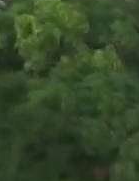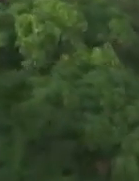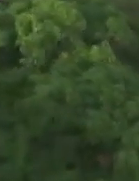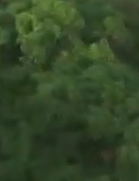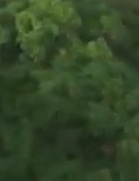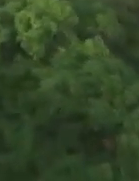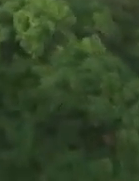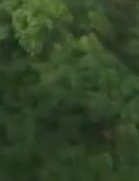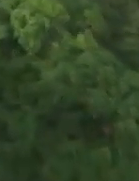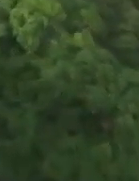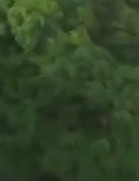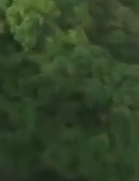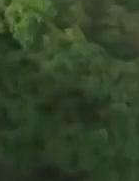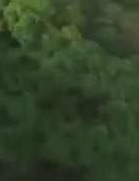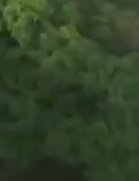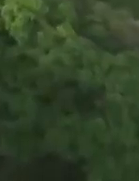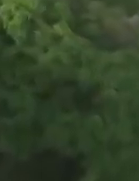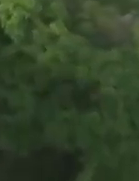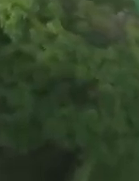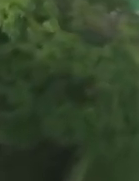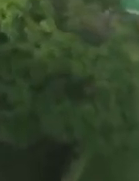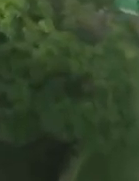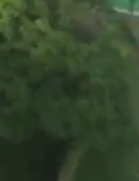información vamos a despedir este contacto informativo adelante